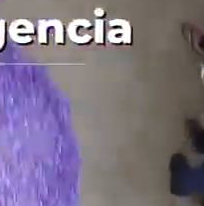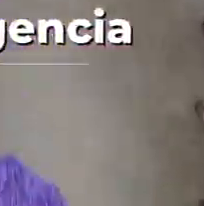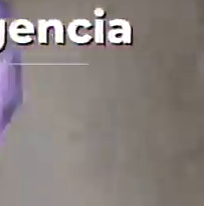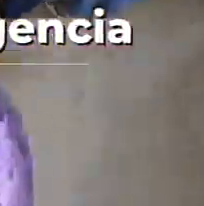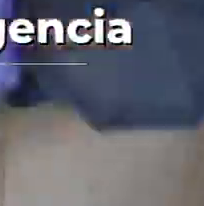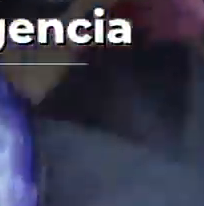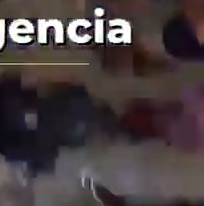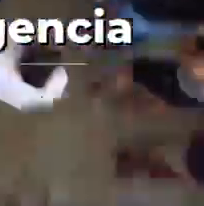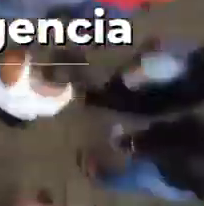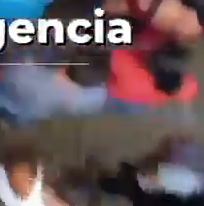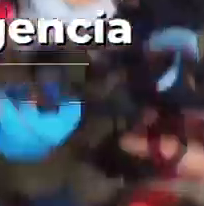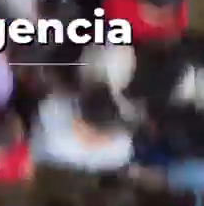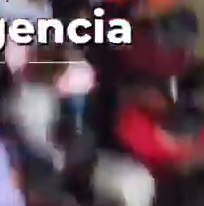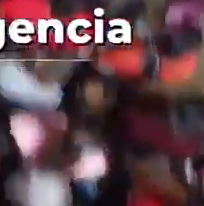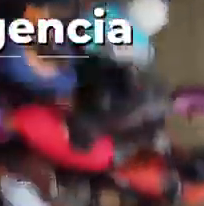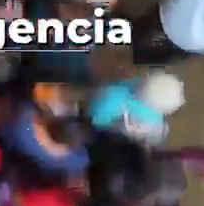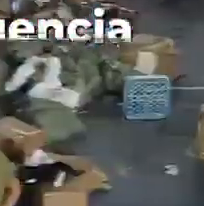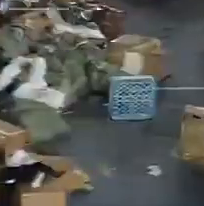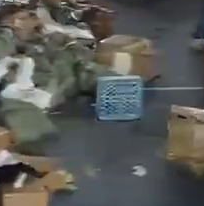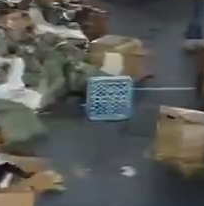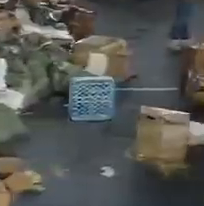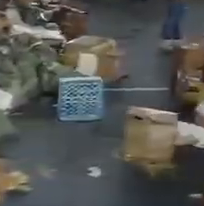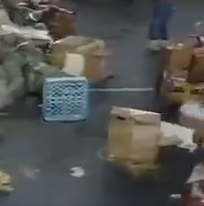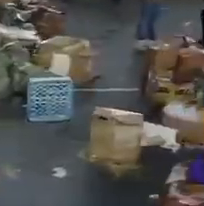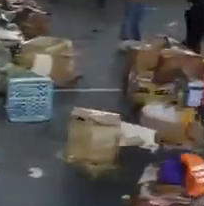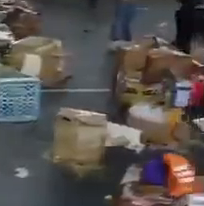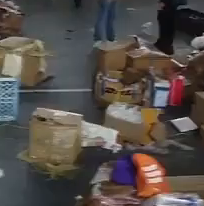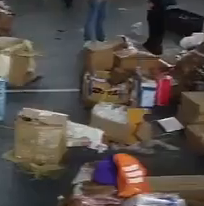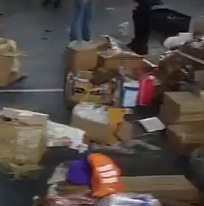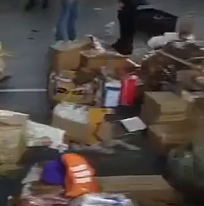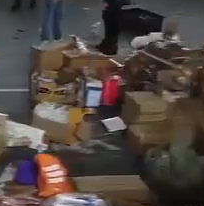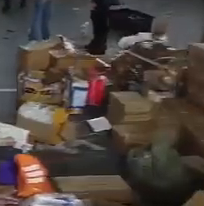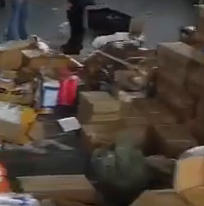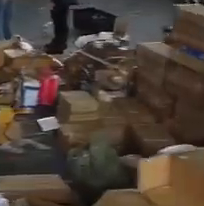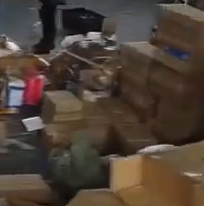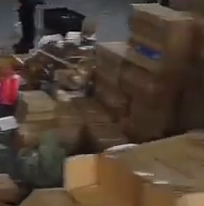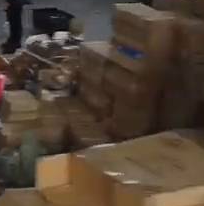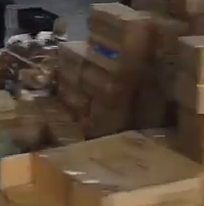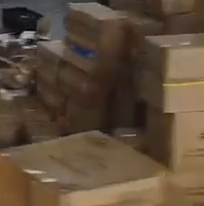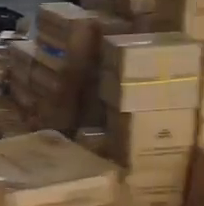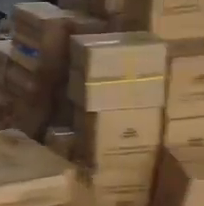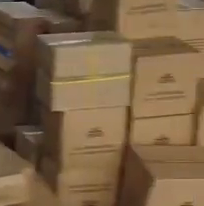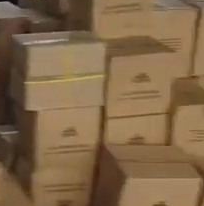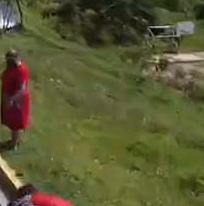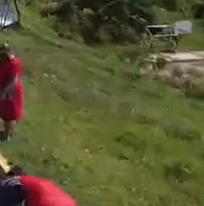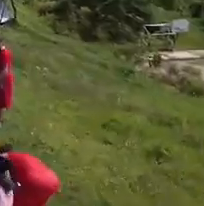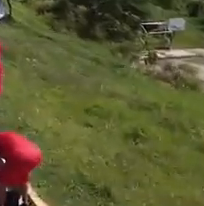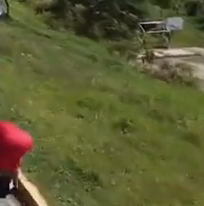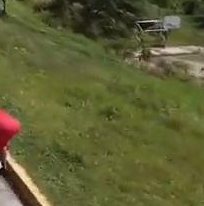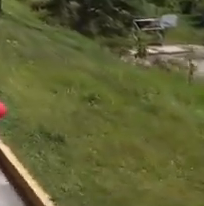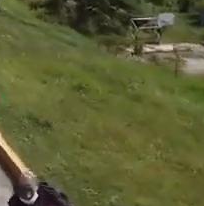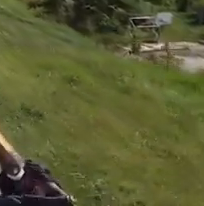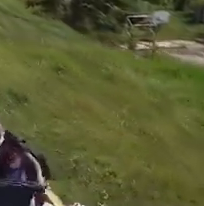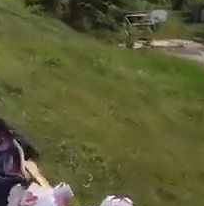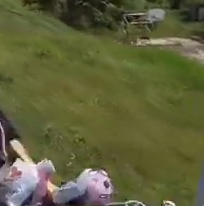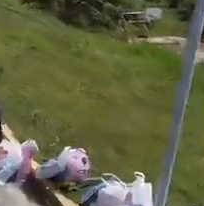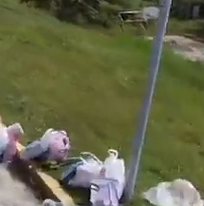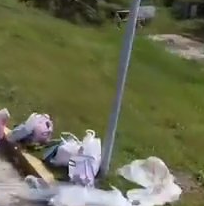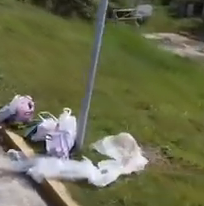la declaratoria de emergencia. Desde que iniciamos en 2021 hasta el día de hoy, hemos